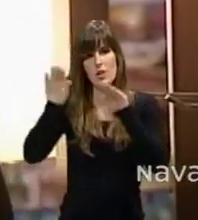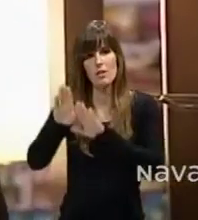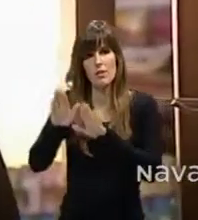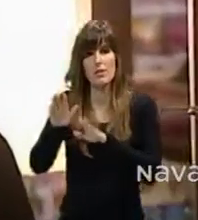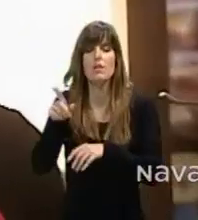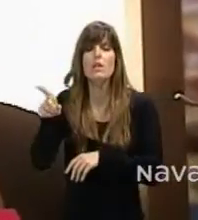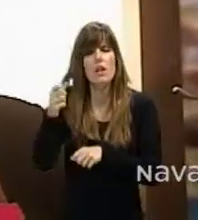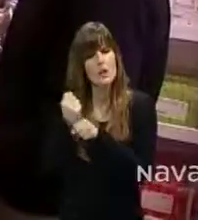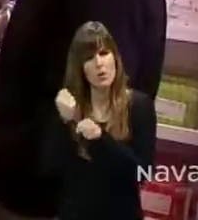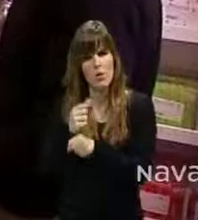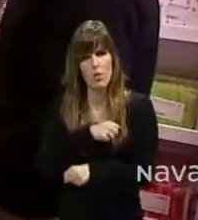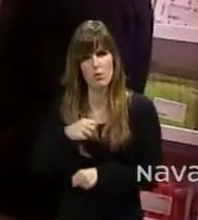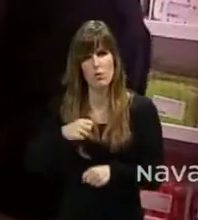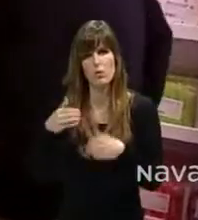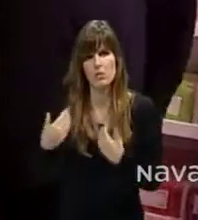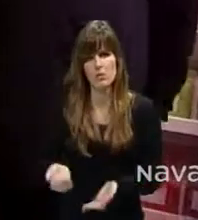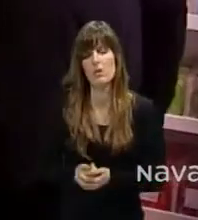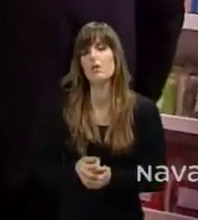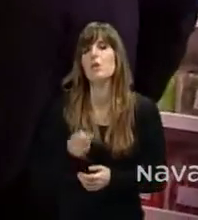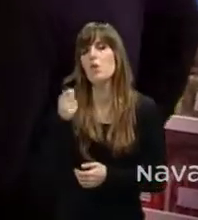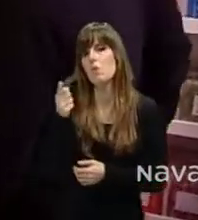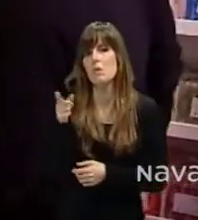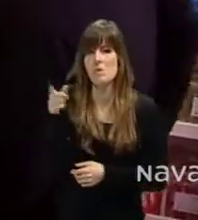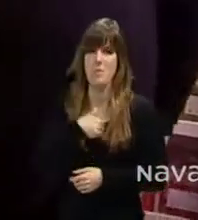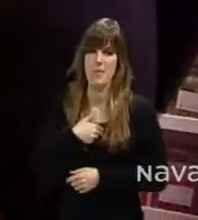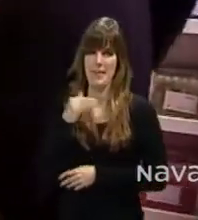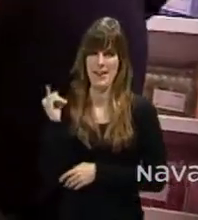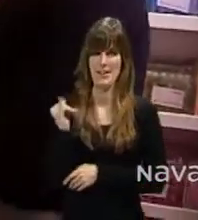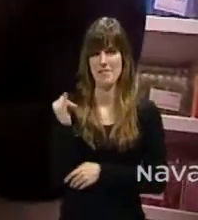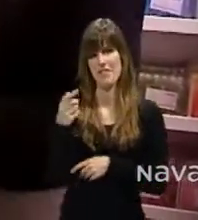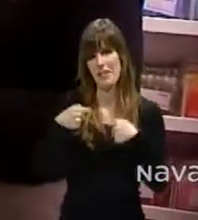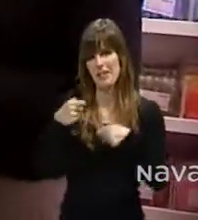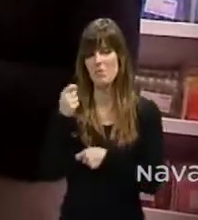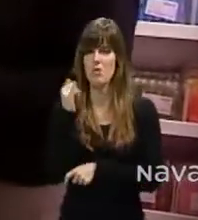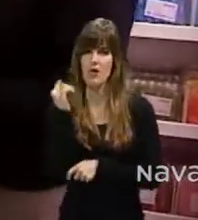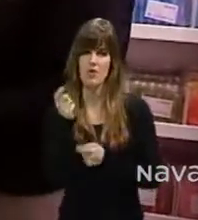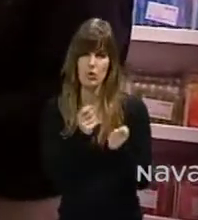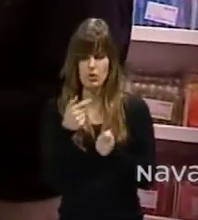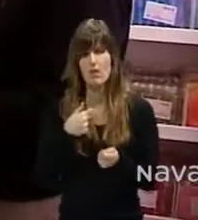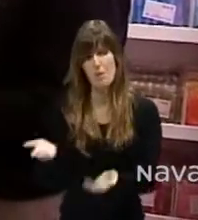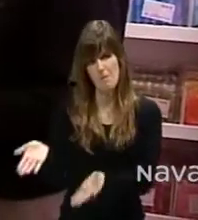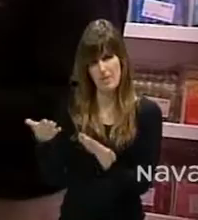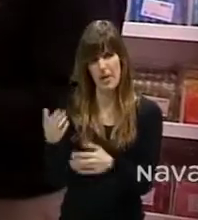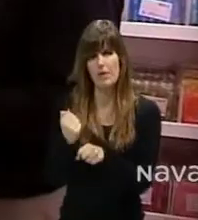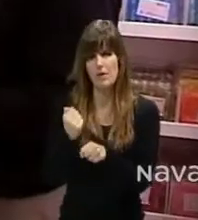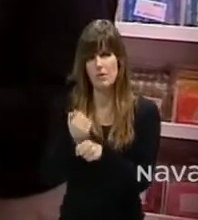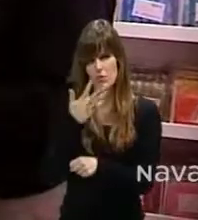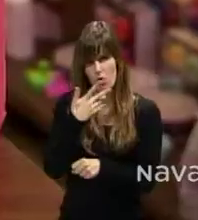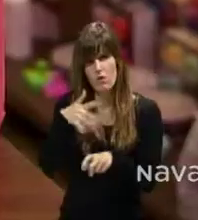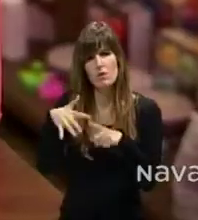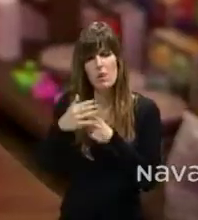de autónomo. Y, pues vamos a decir, está de jefecillo, entre comillas, ¿no? Y, bueno, pues lo mismo, que empiece a trabajar ya, que sepa lo que vale un peine.